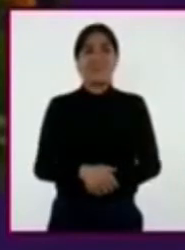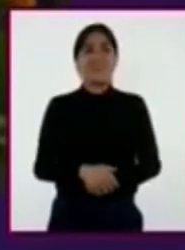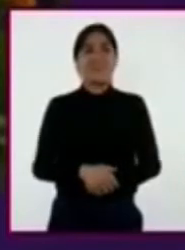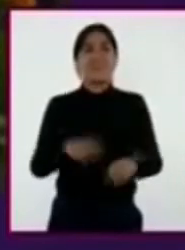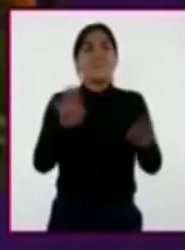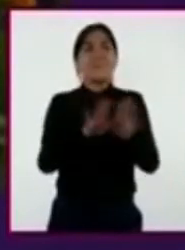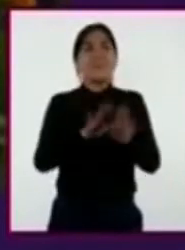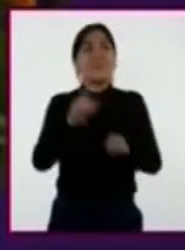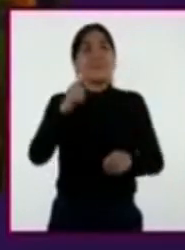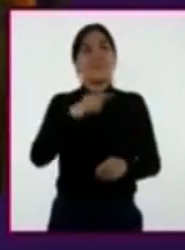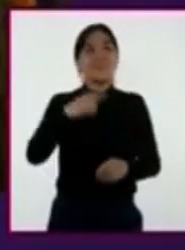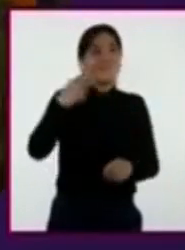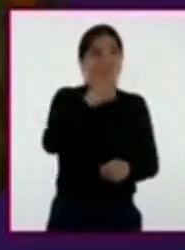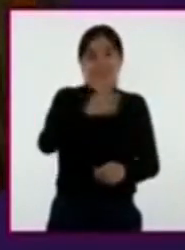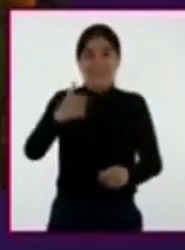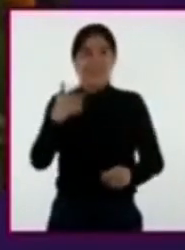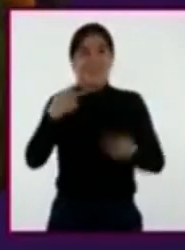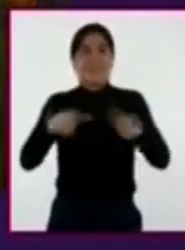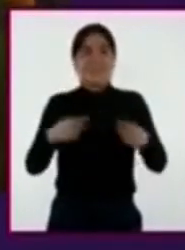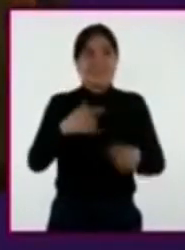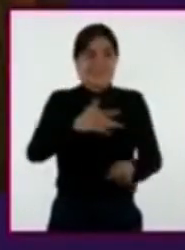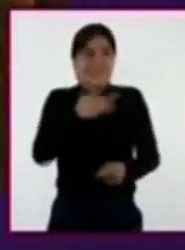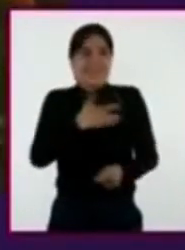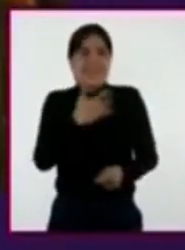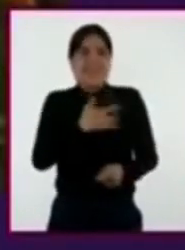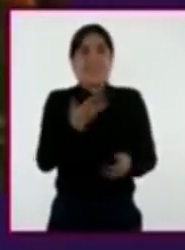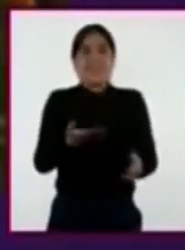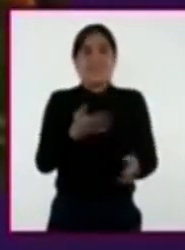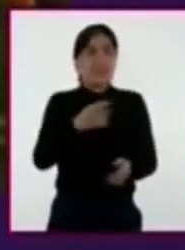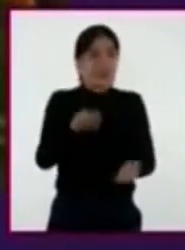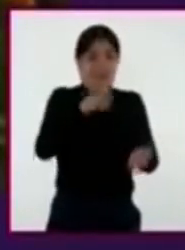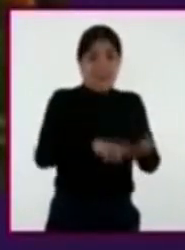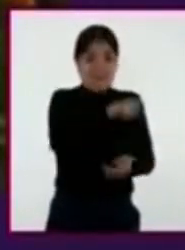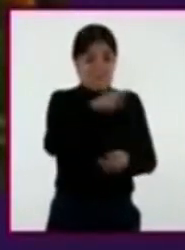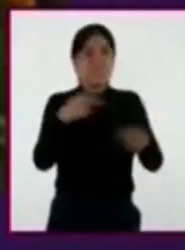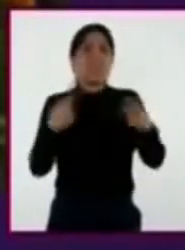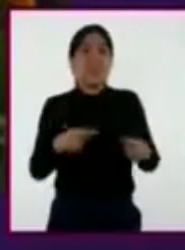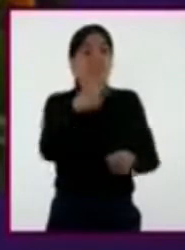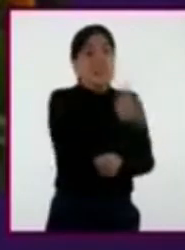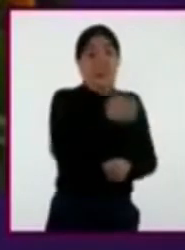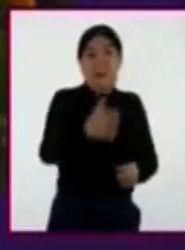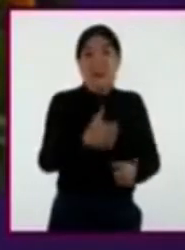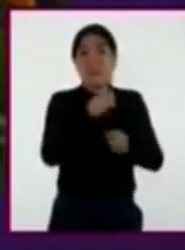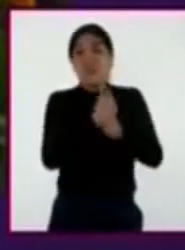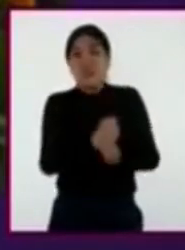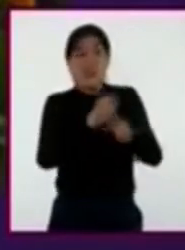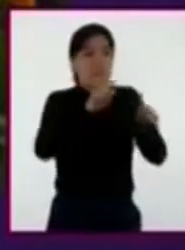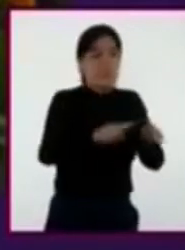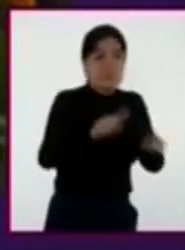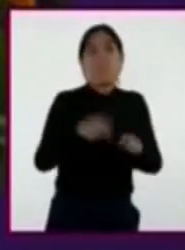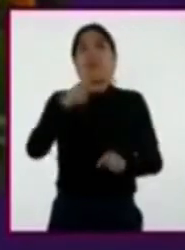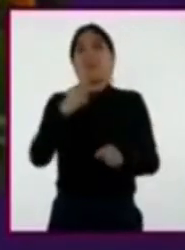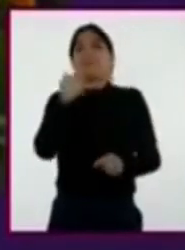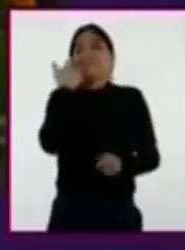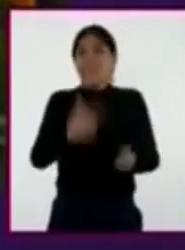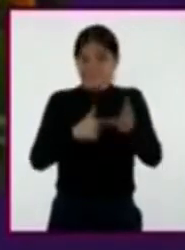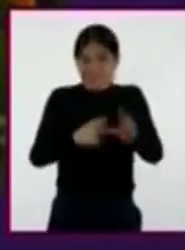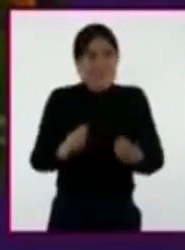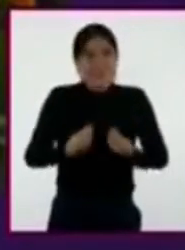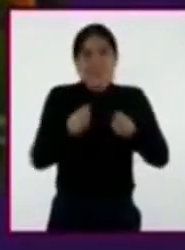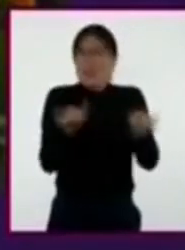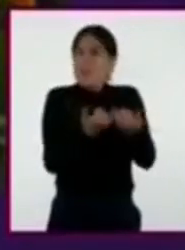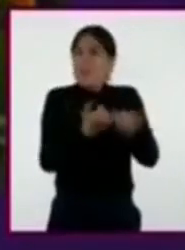Era nuestro sentimiento. Esta gente allí tienen condiciones difíciles, pero quieren vivir como